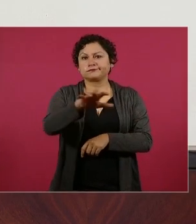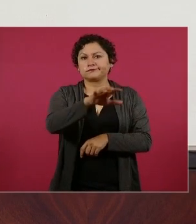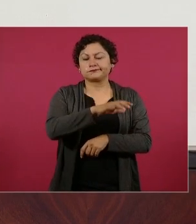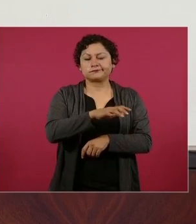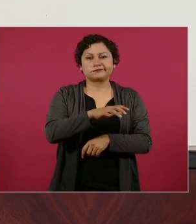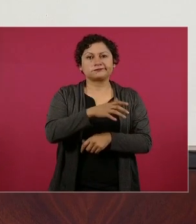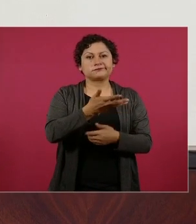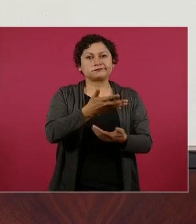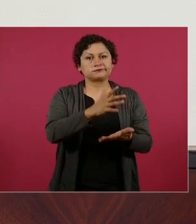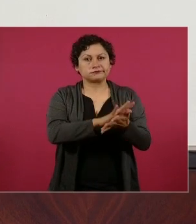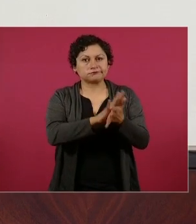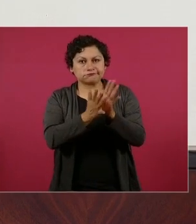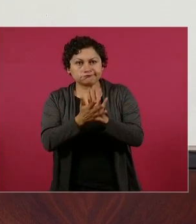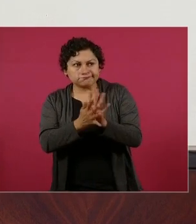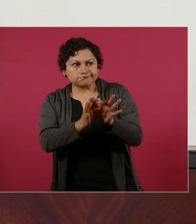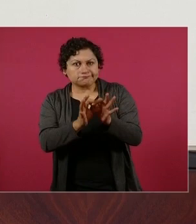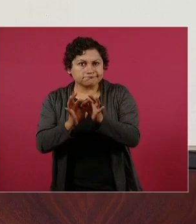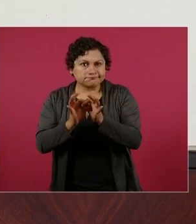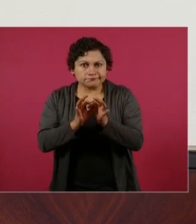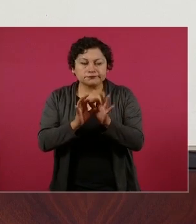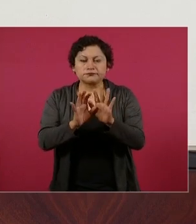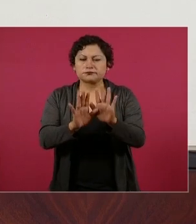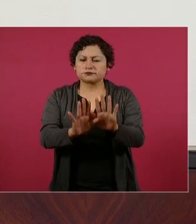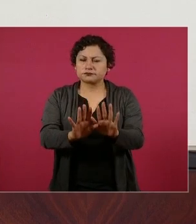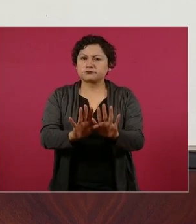y nosotros estamos esperando